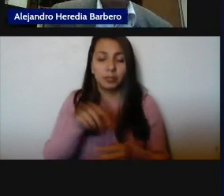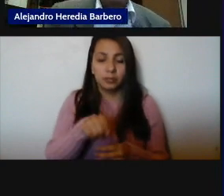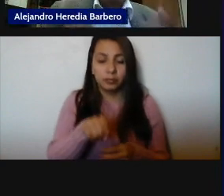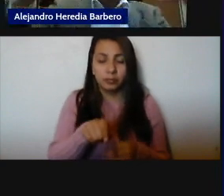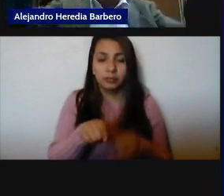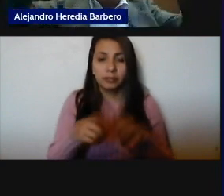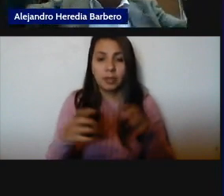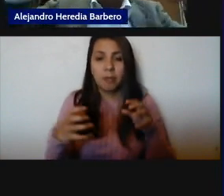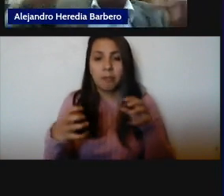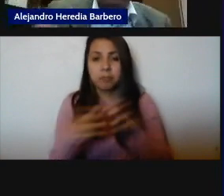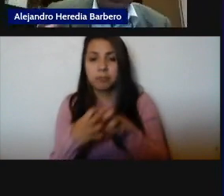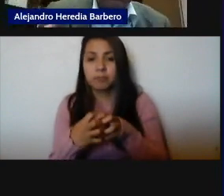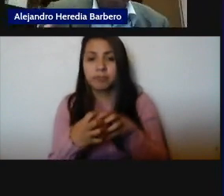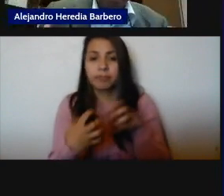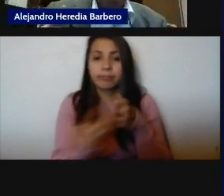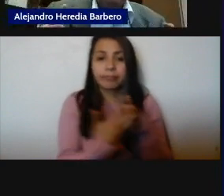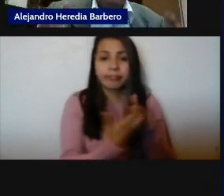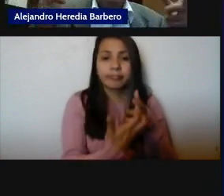también